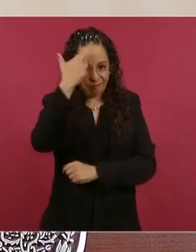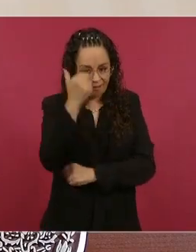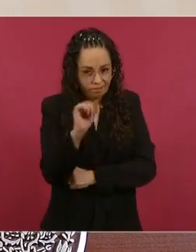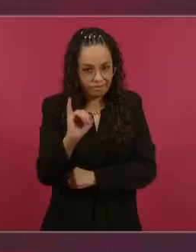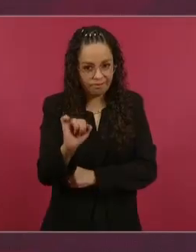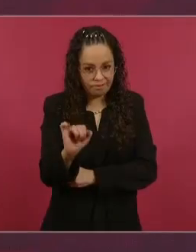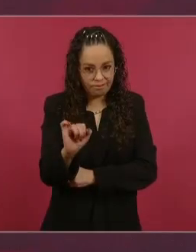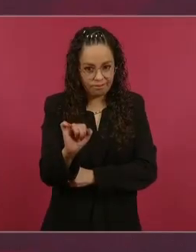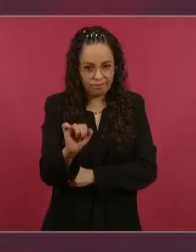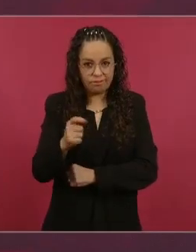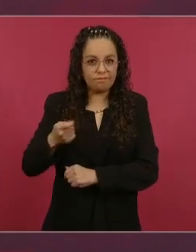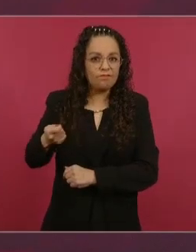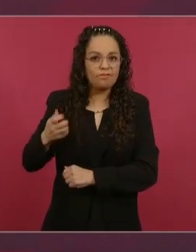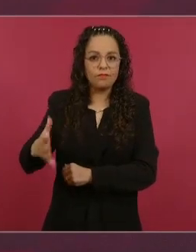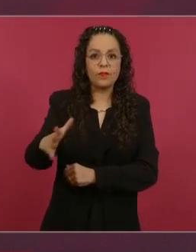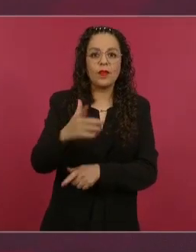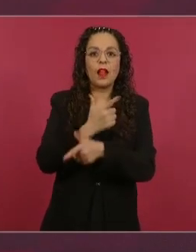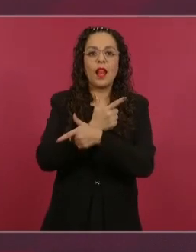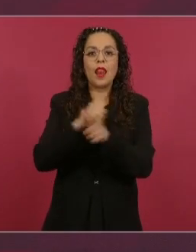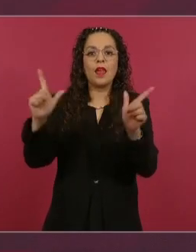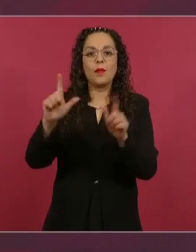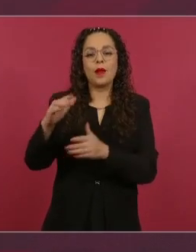las libres.